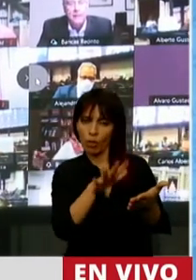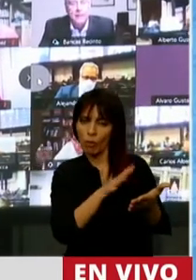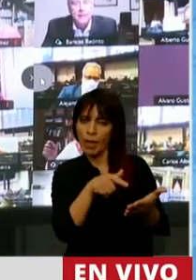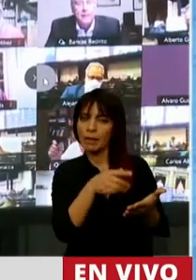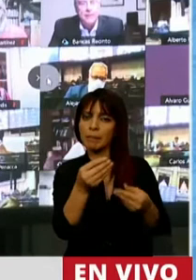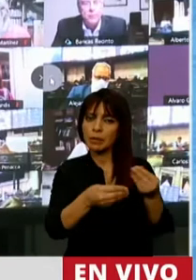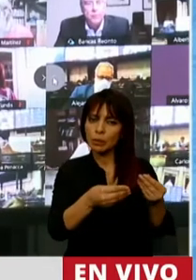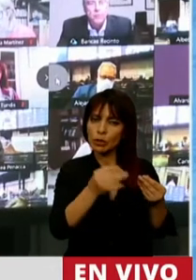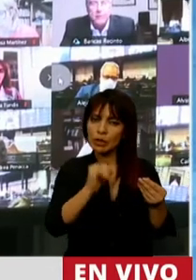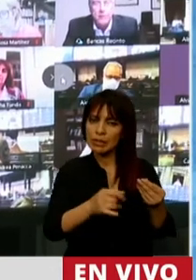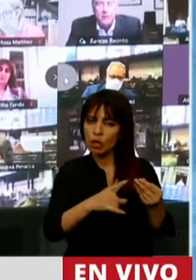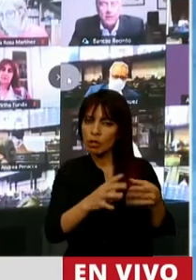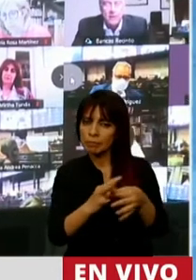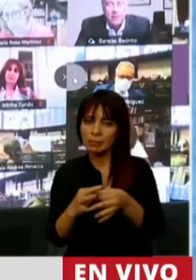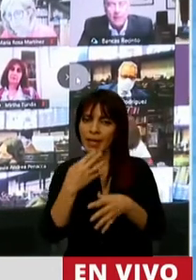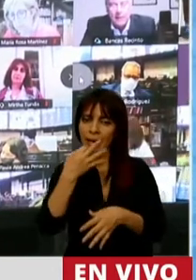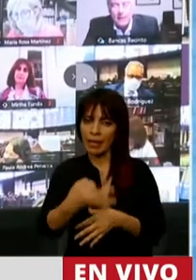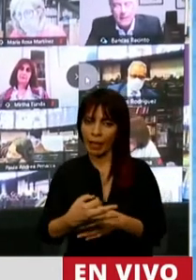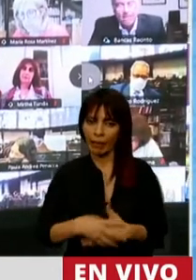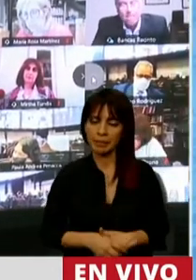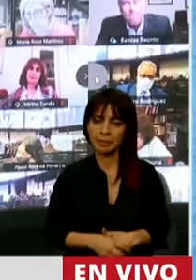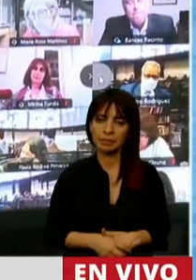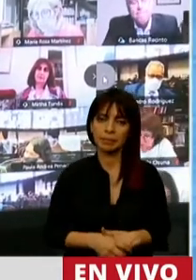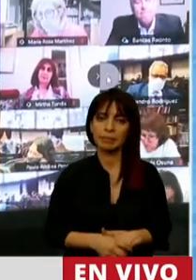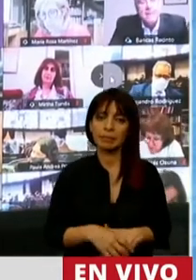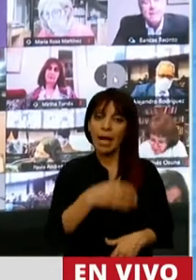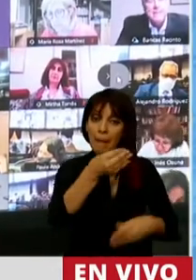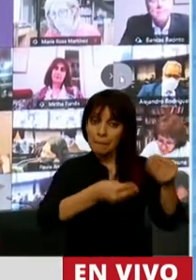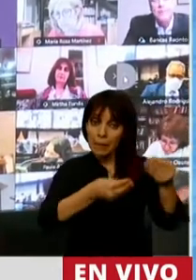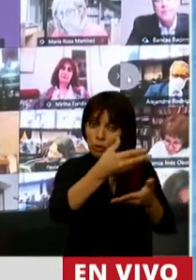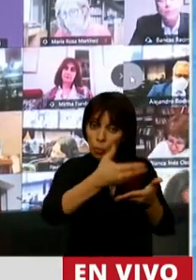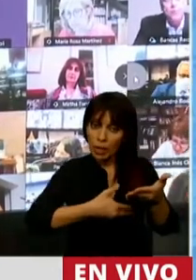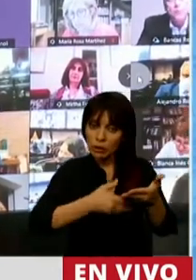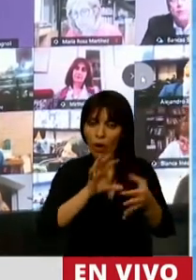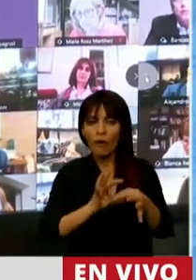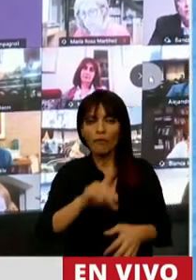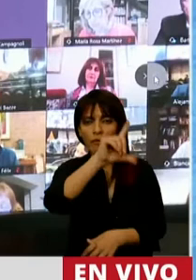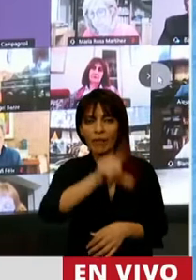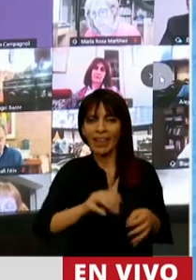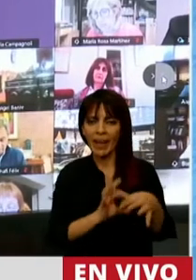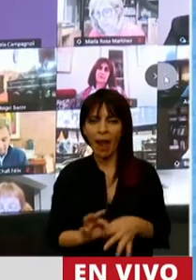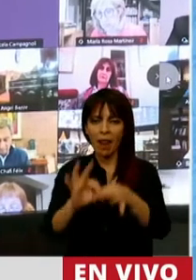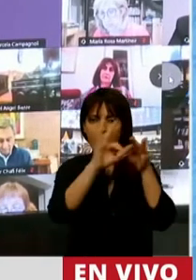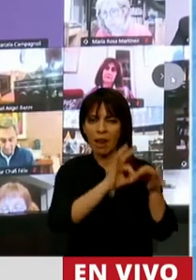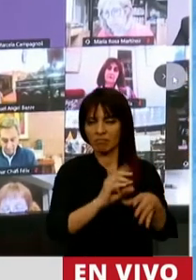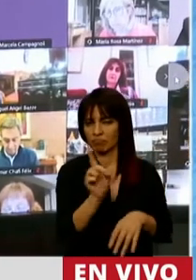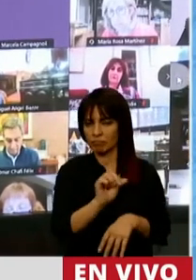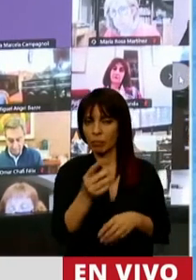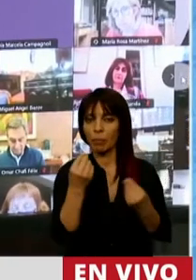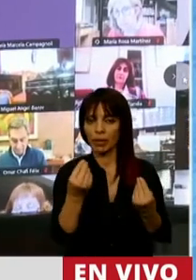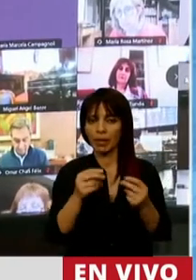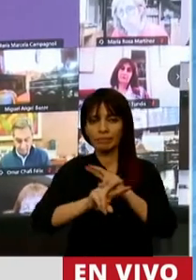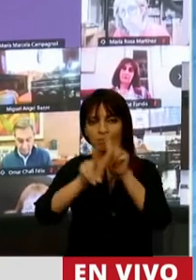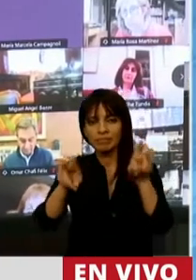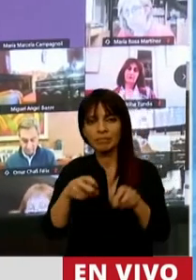sea consistente con la realidad. Decimos que es un presupuesto que no es federal desde lo fiscal, pero que condiciona